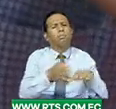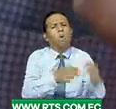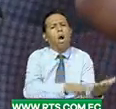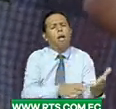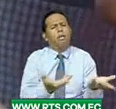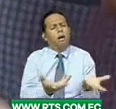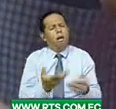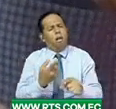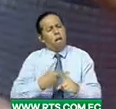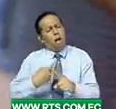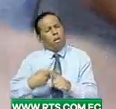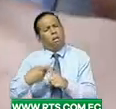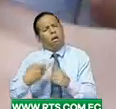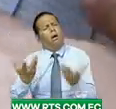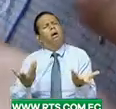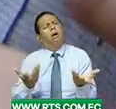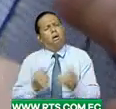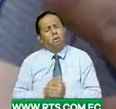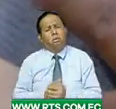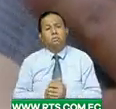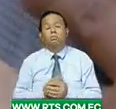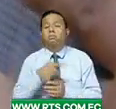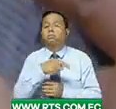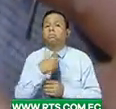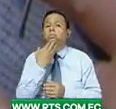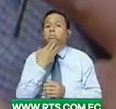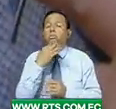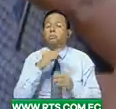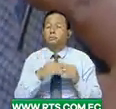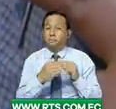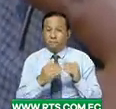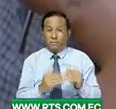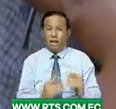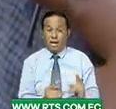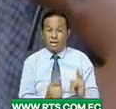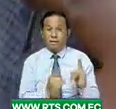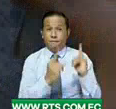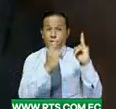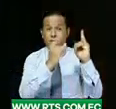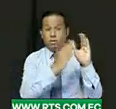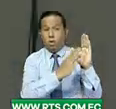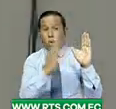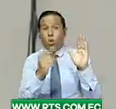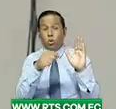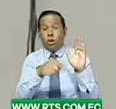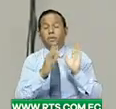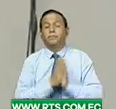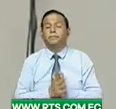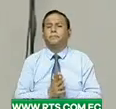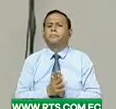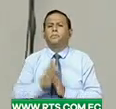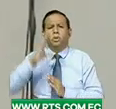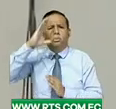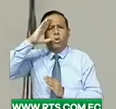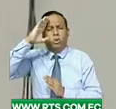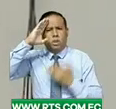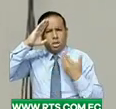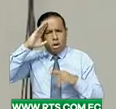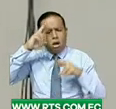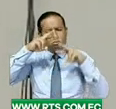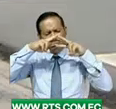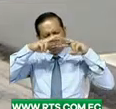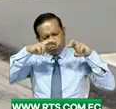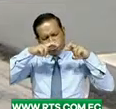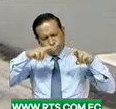claro. Entonces, en la terraza, en el piso entre este edificio y el de al lado. De ahí que la policía ya hace las